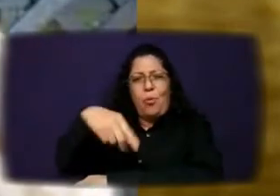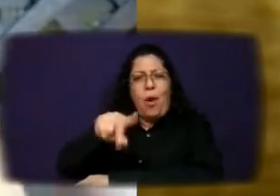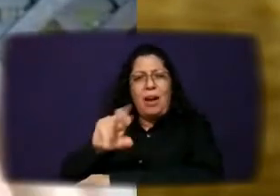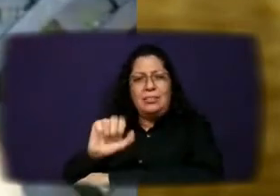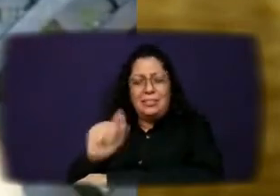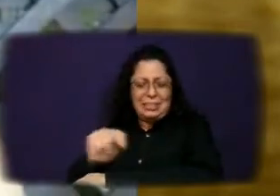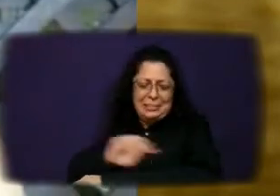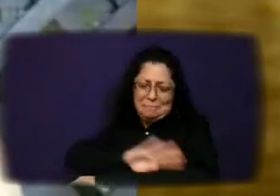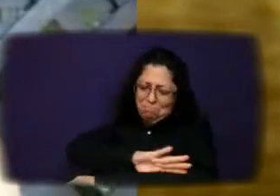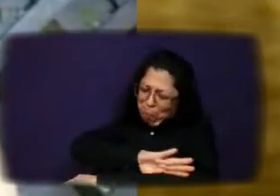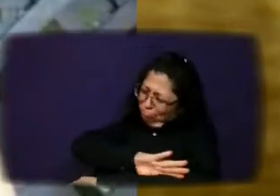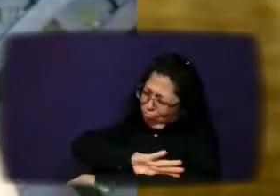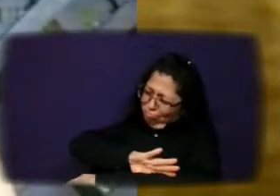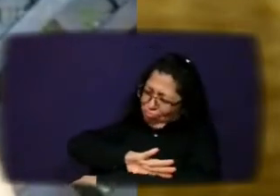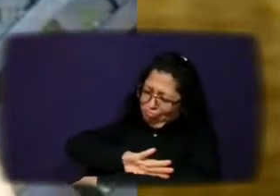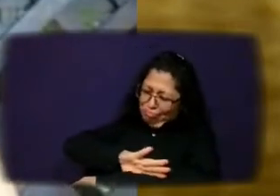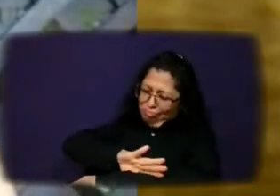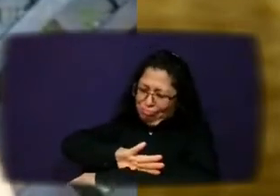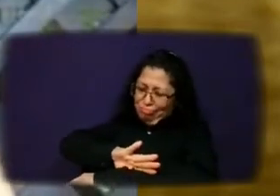maíz,